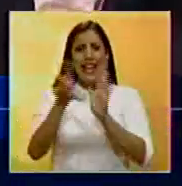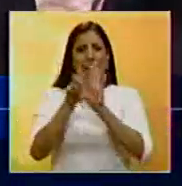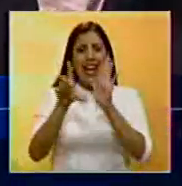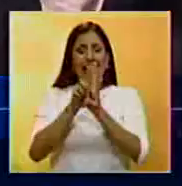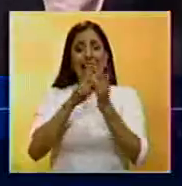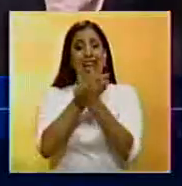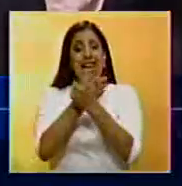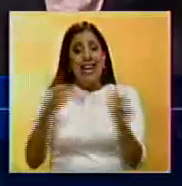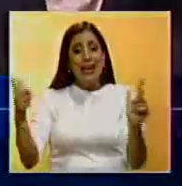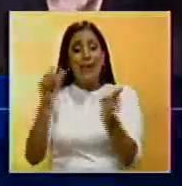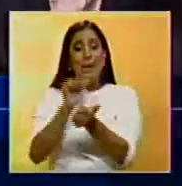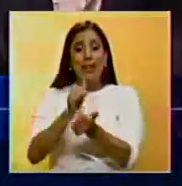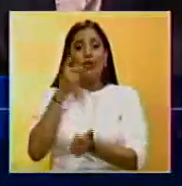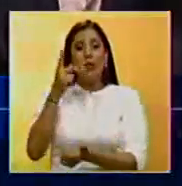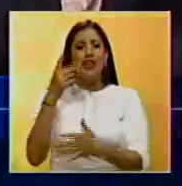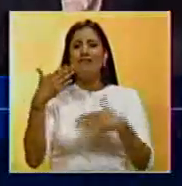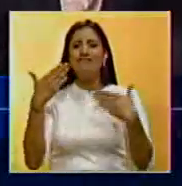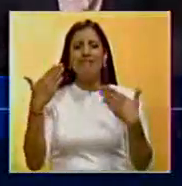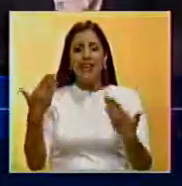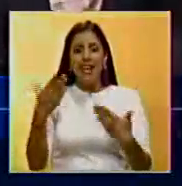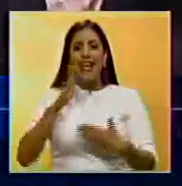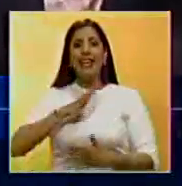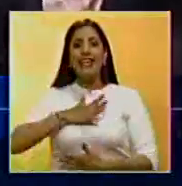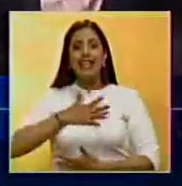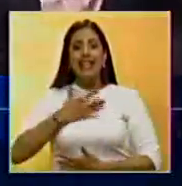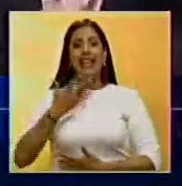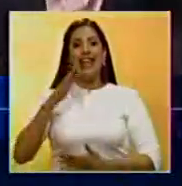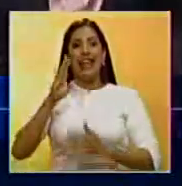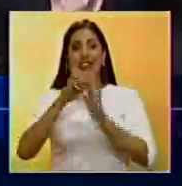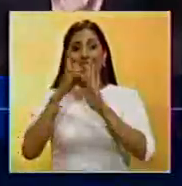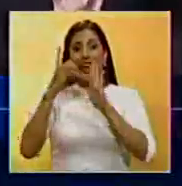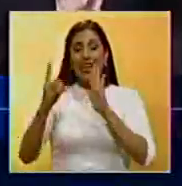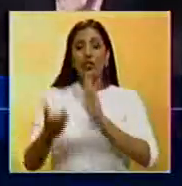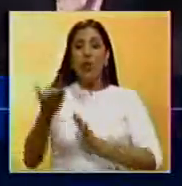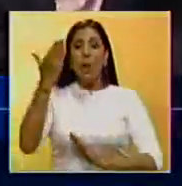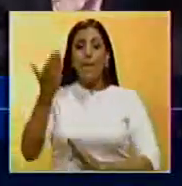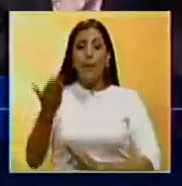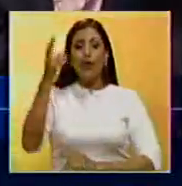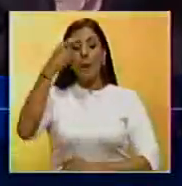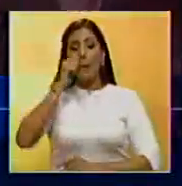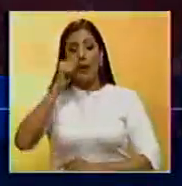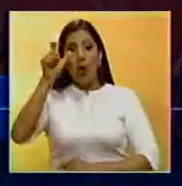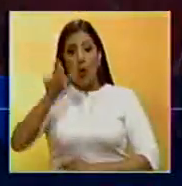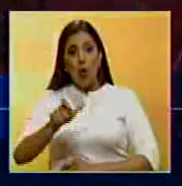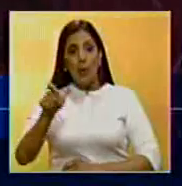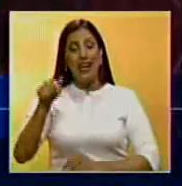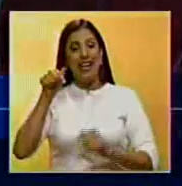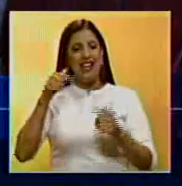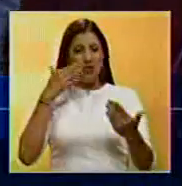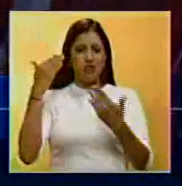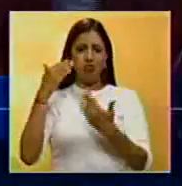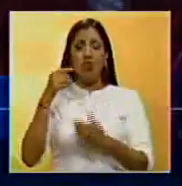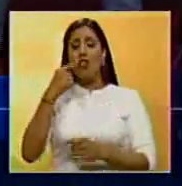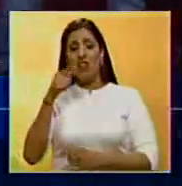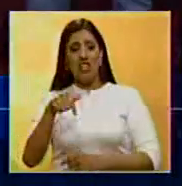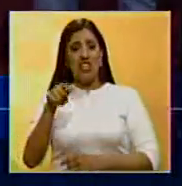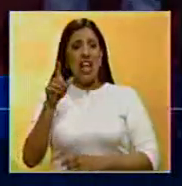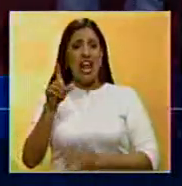amnistía busca precisamente poner de relieve los derechos fundamentales del hombre. Es una ley de impunidad.